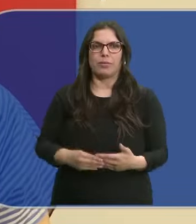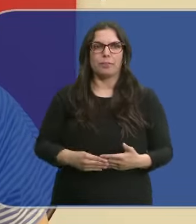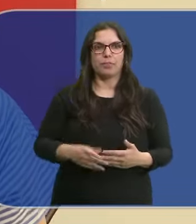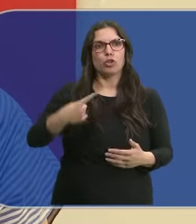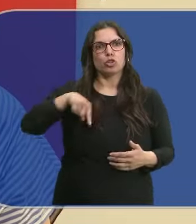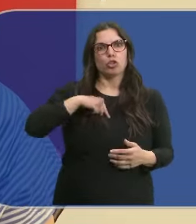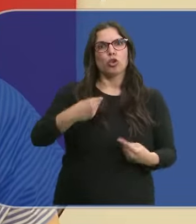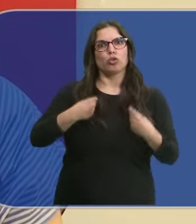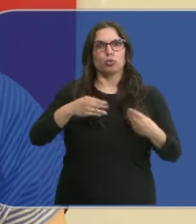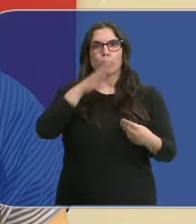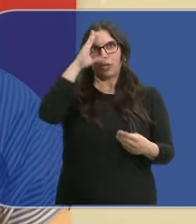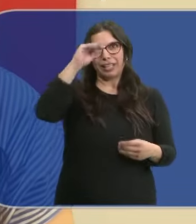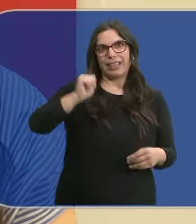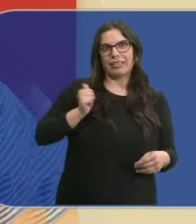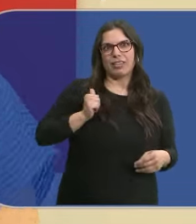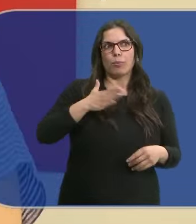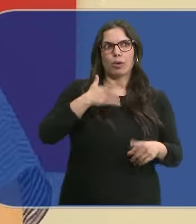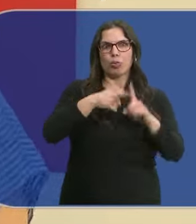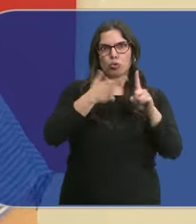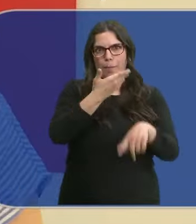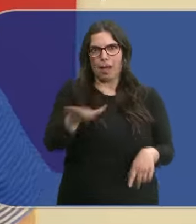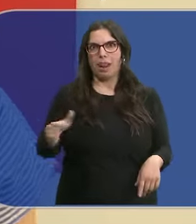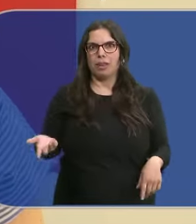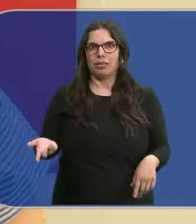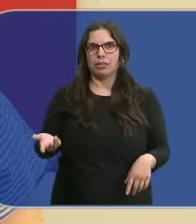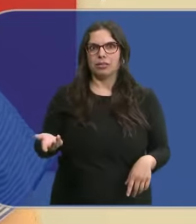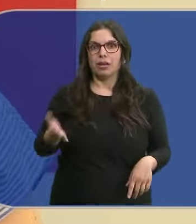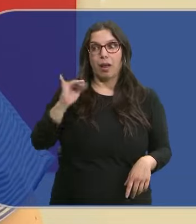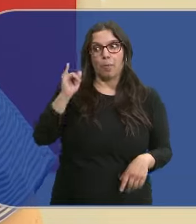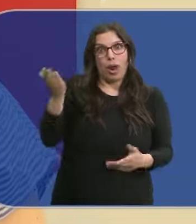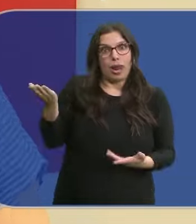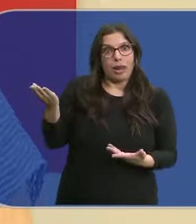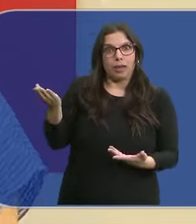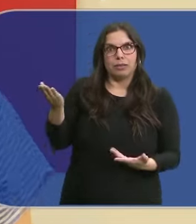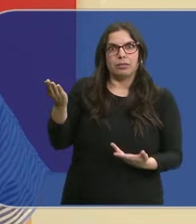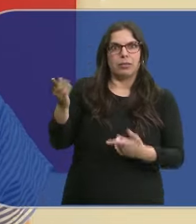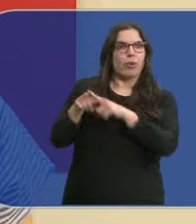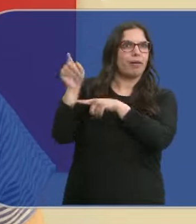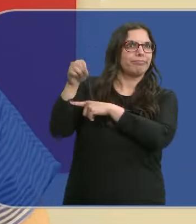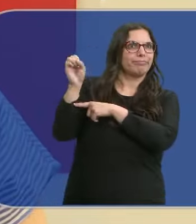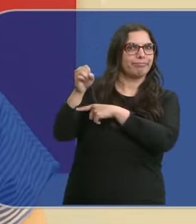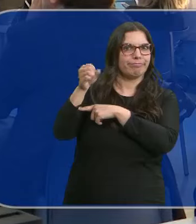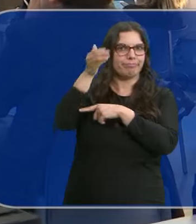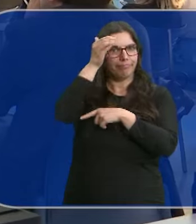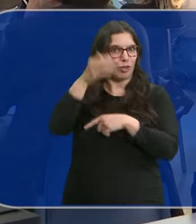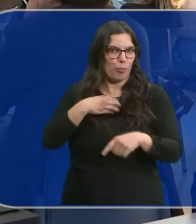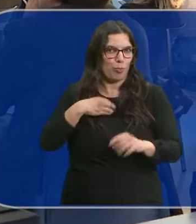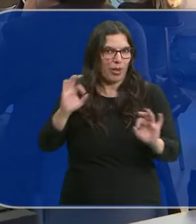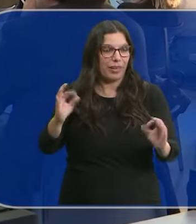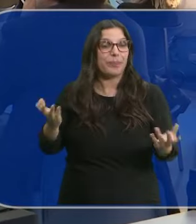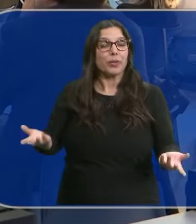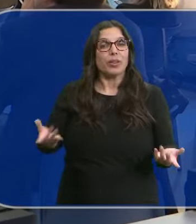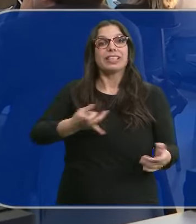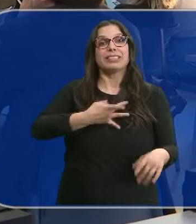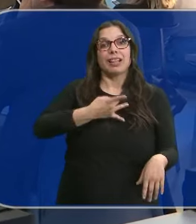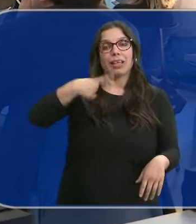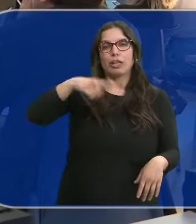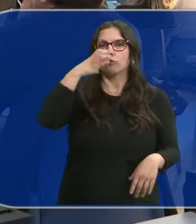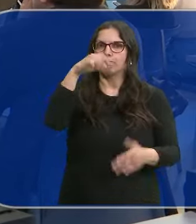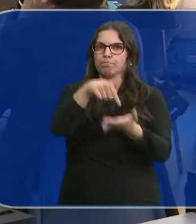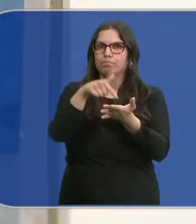el mal uso de la inteligencia artificial, pero la inteligencia artificial está aquí, no podemos negarla. Por eso, desde los